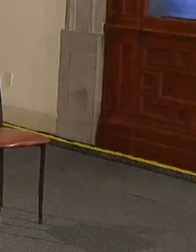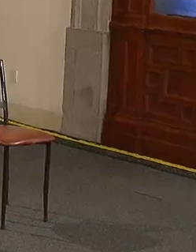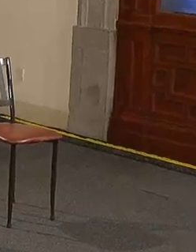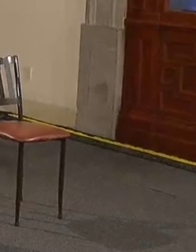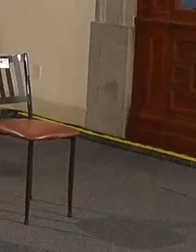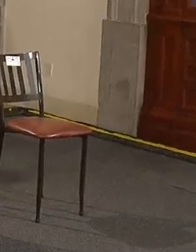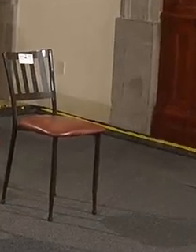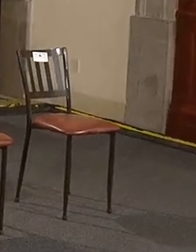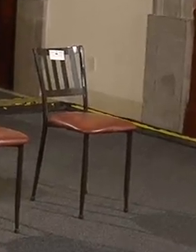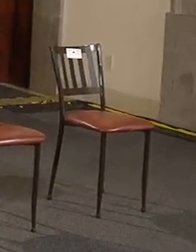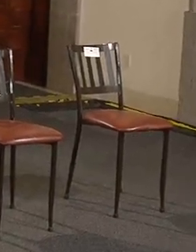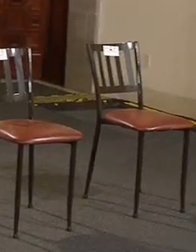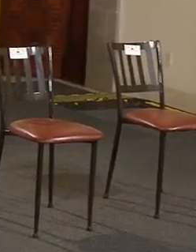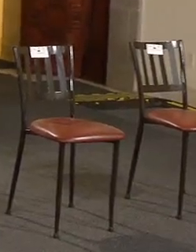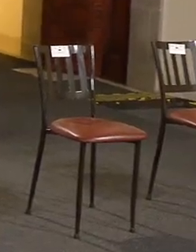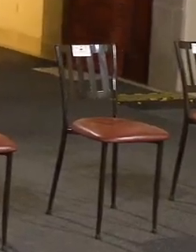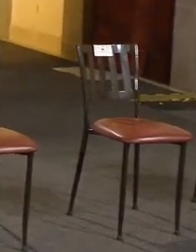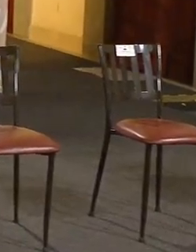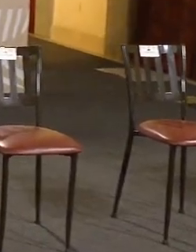Buenos días,